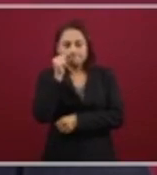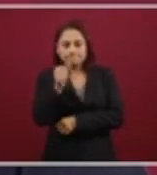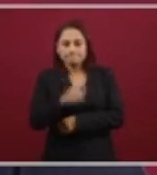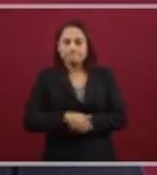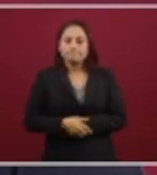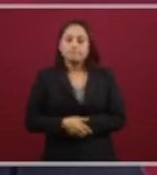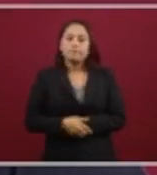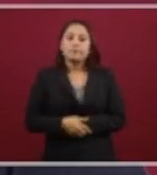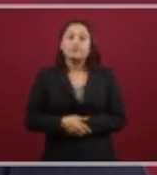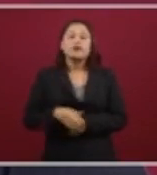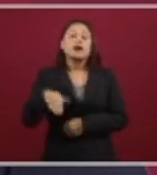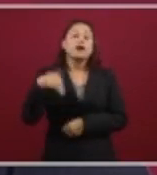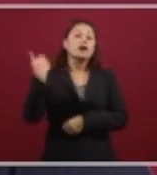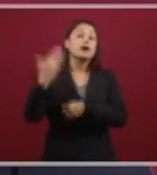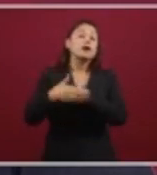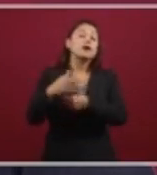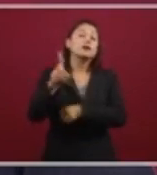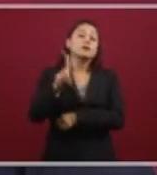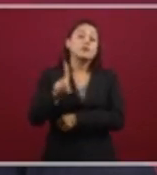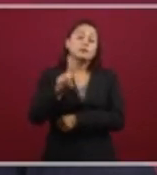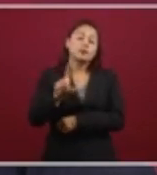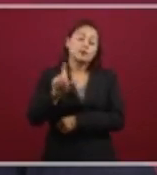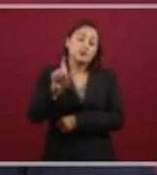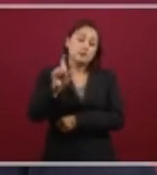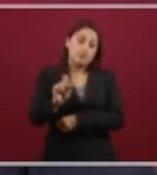viene el secretario de Estado,